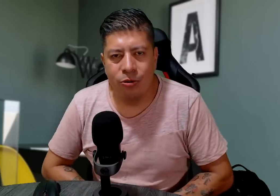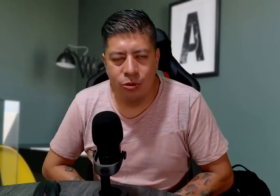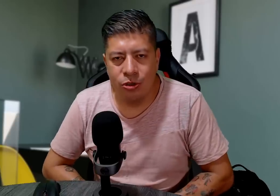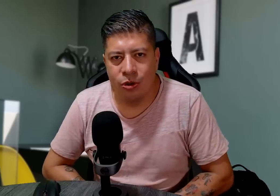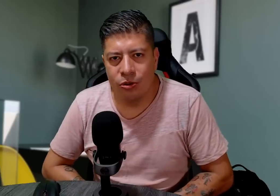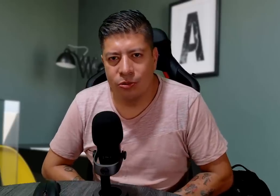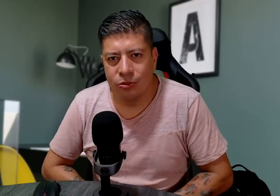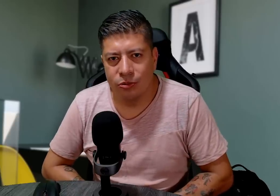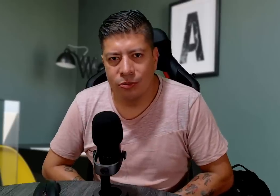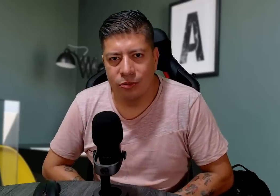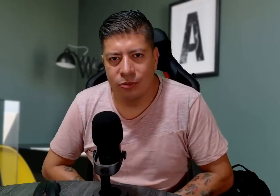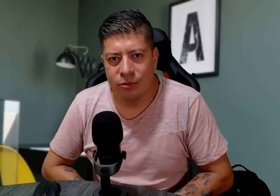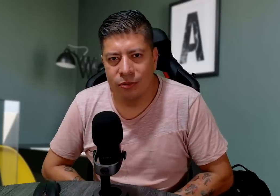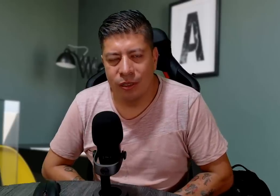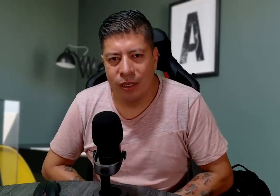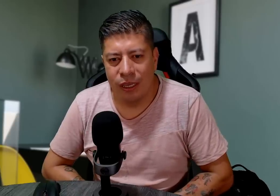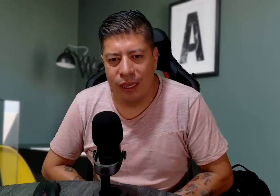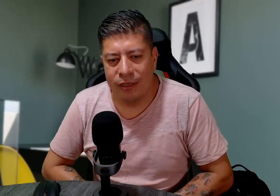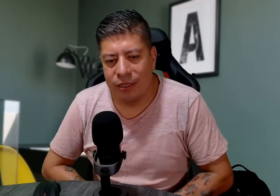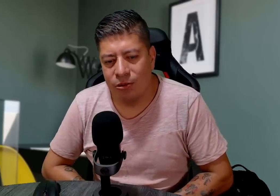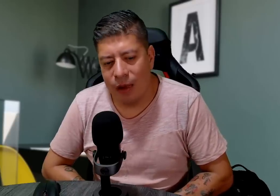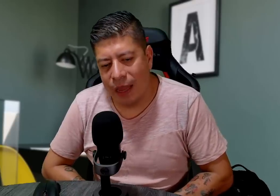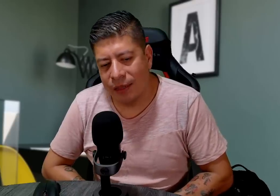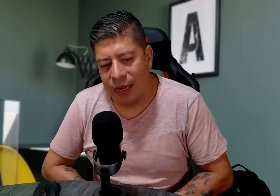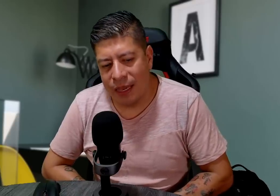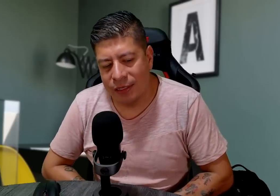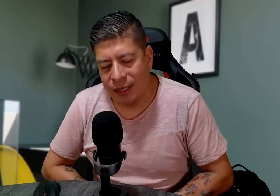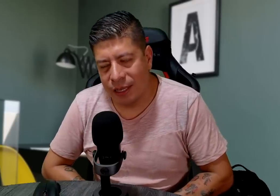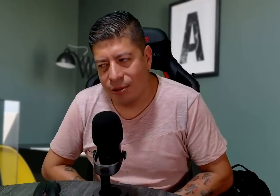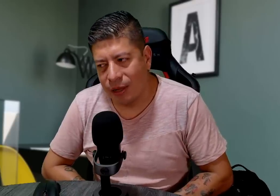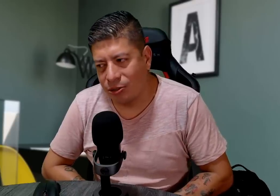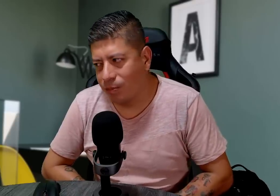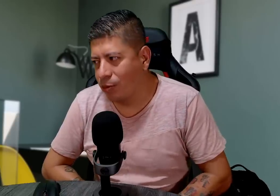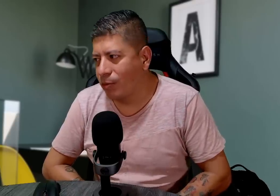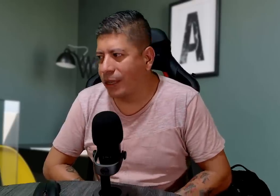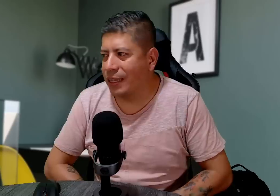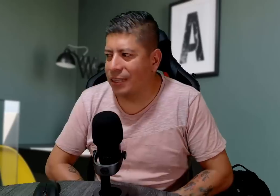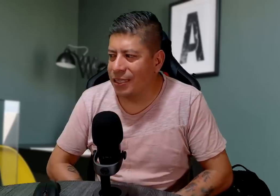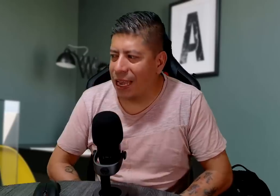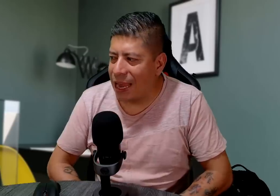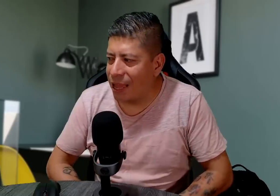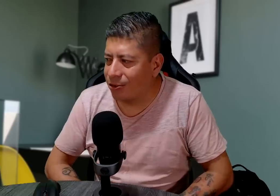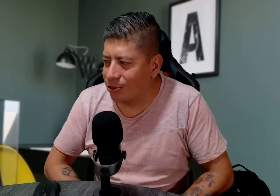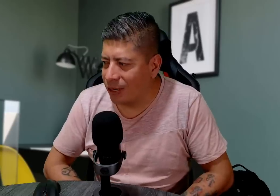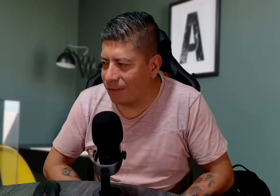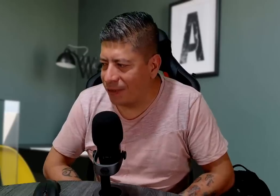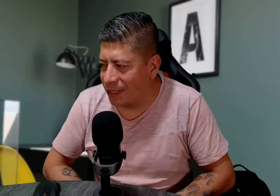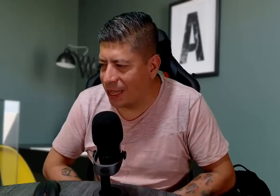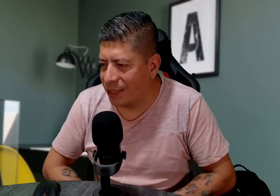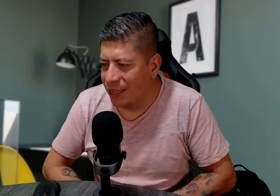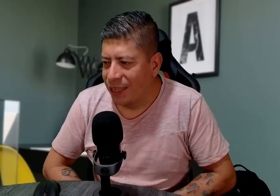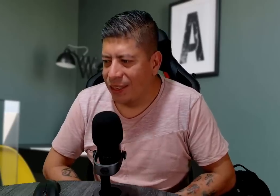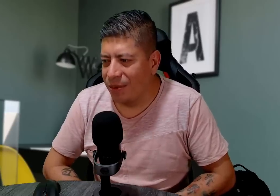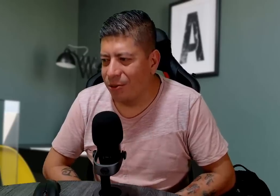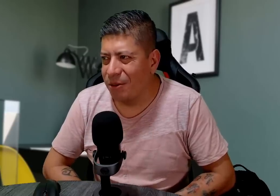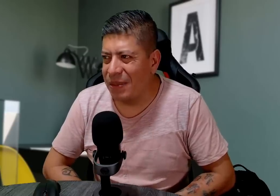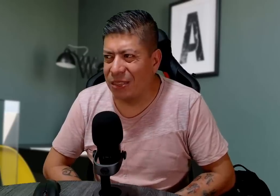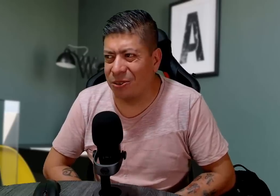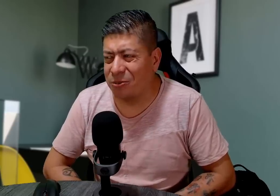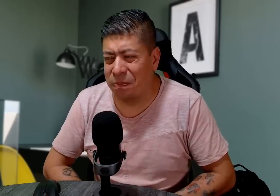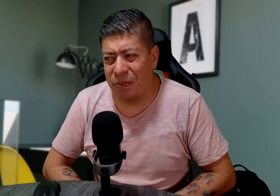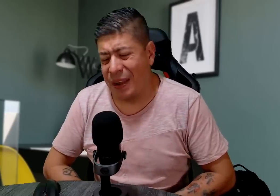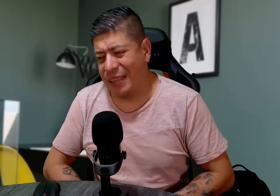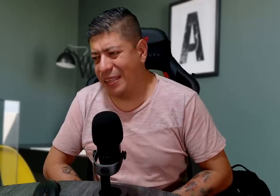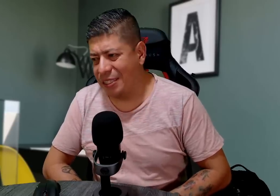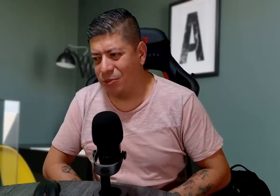Aurelio Nuño, el titular de la Secretaría de Educación Pública, señalado con una infinidad de